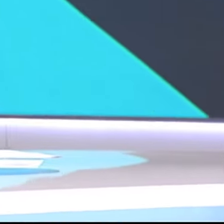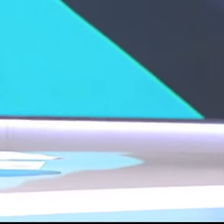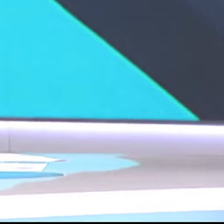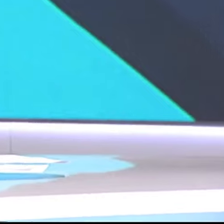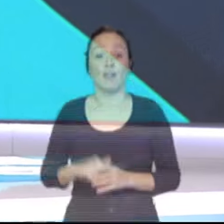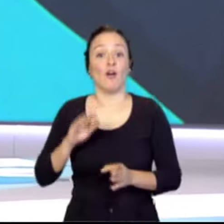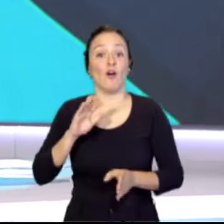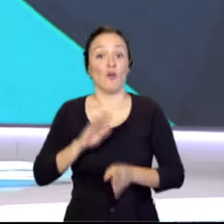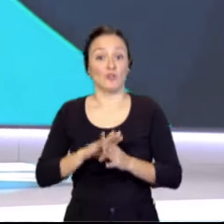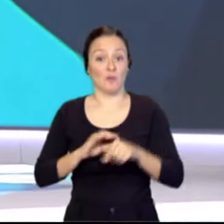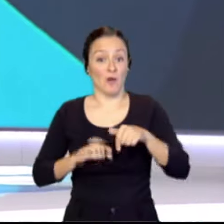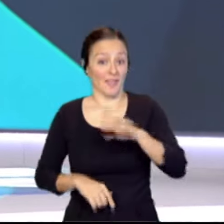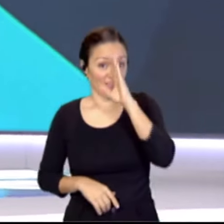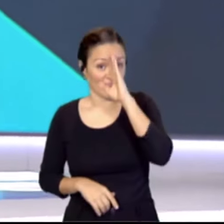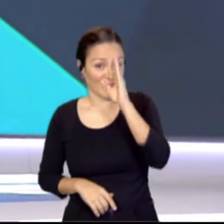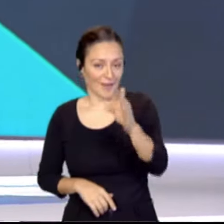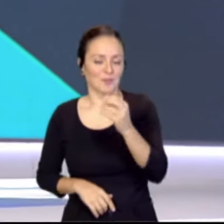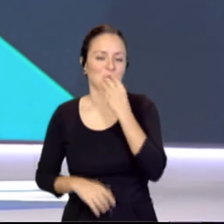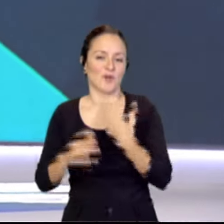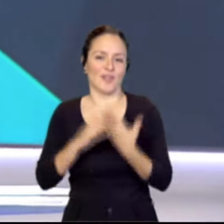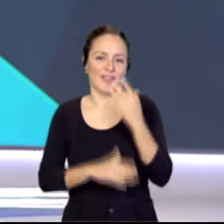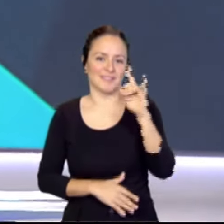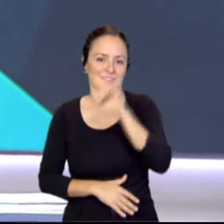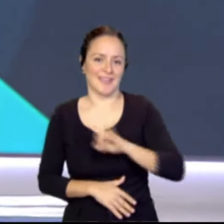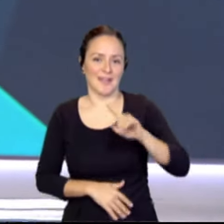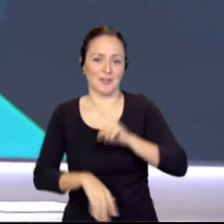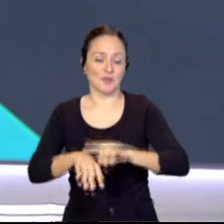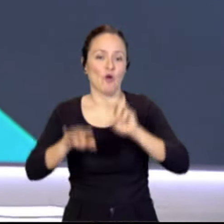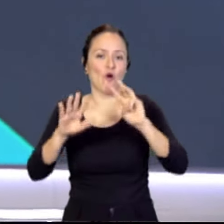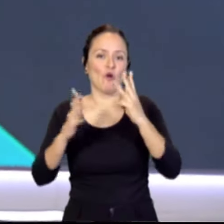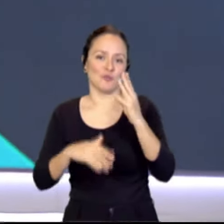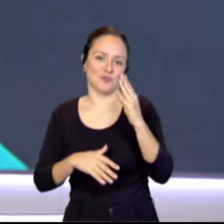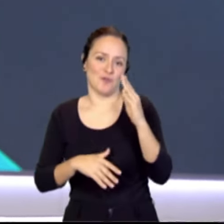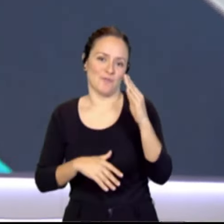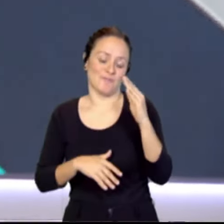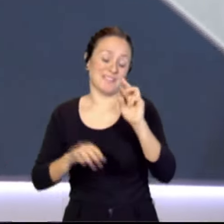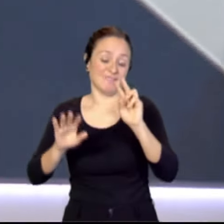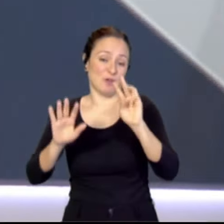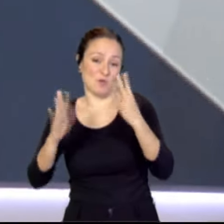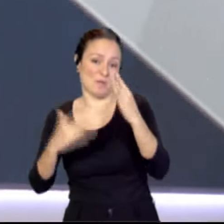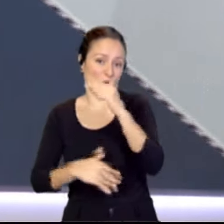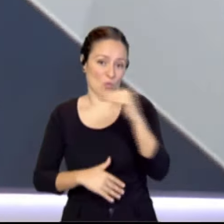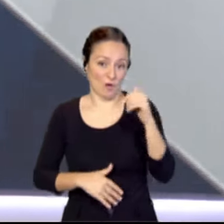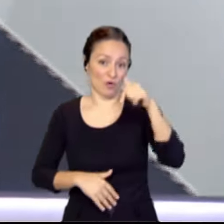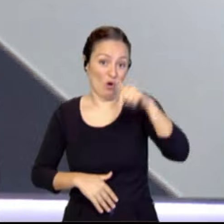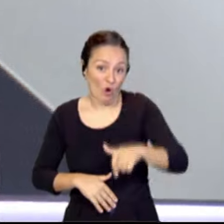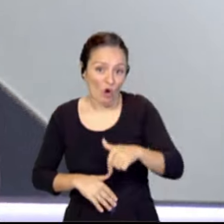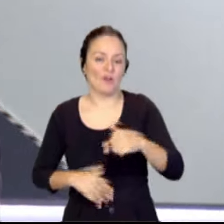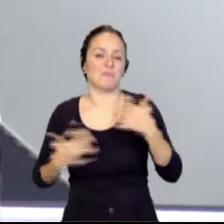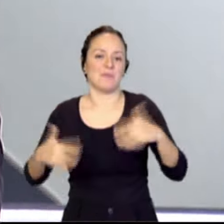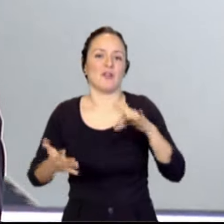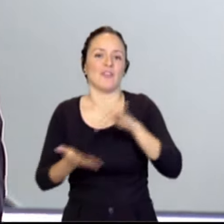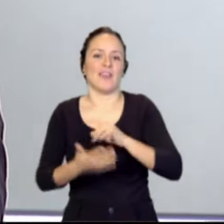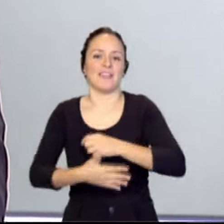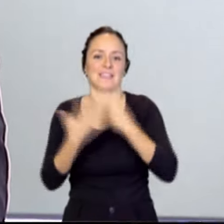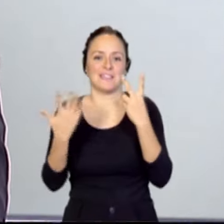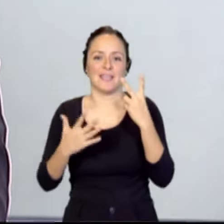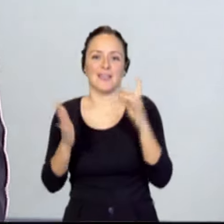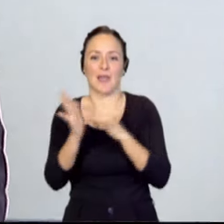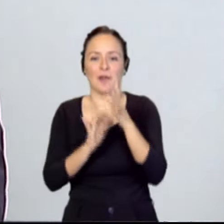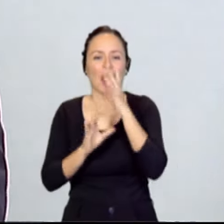seguimos por aquí en directo acompañándoles en Buenos días Canarias 88:46 de la mañana de este miércoles 17 de abril vamos con el repaso a